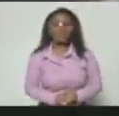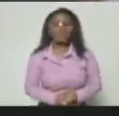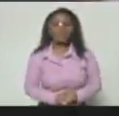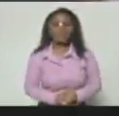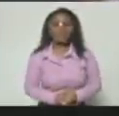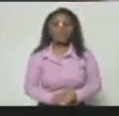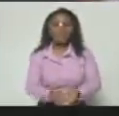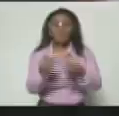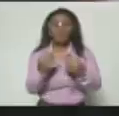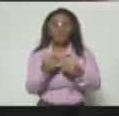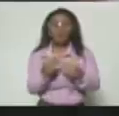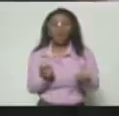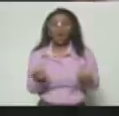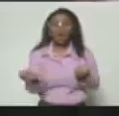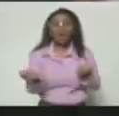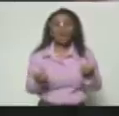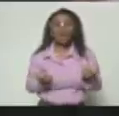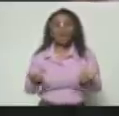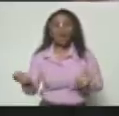para la dominación.